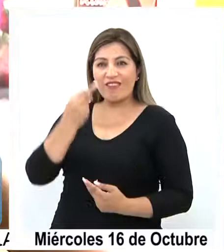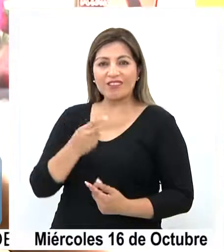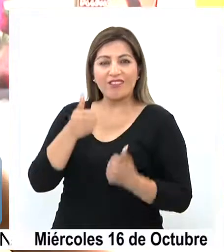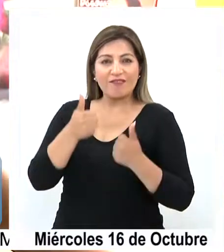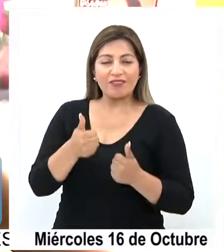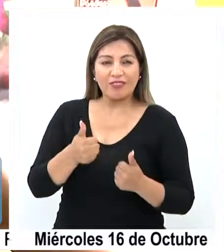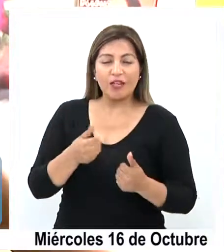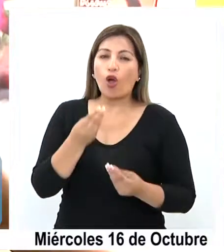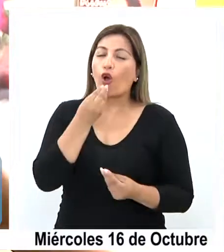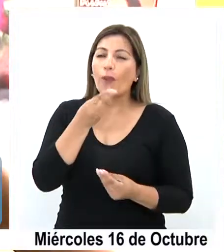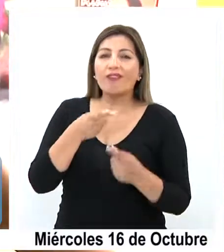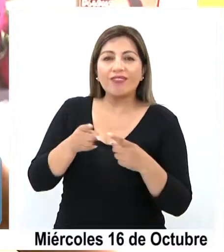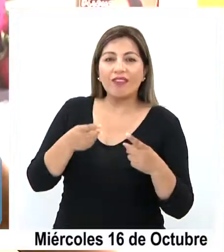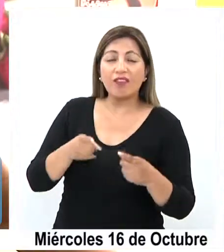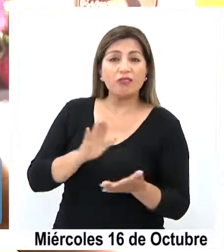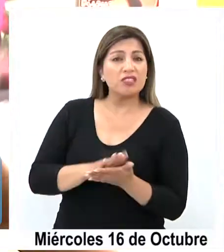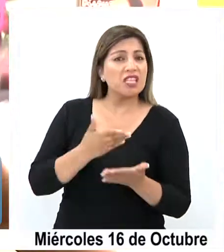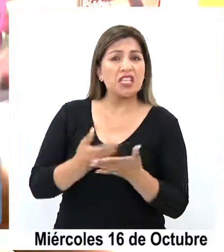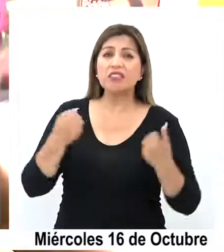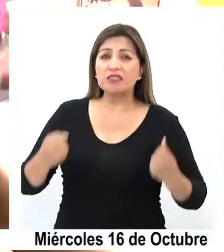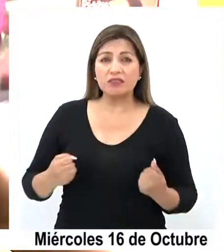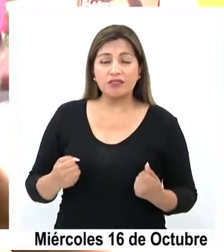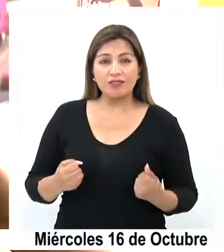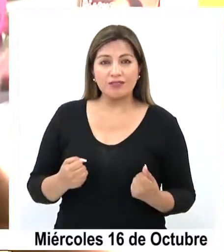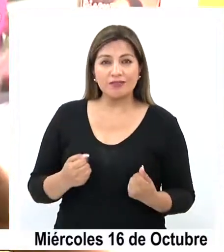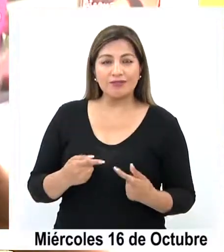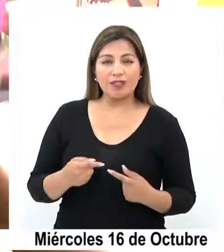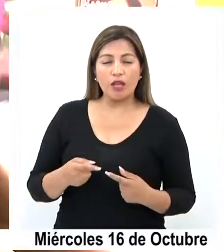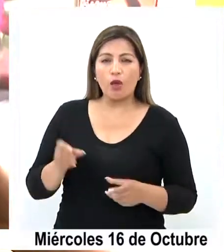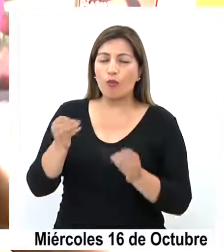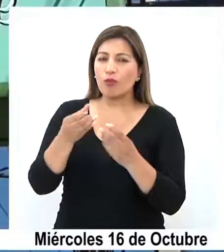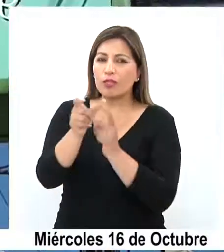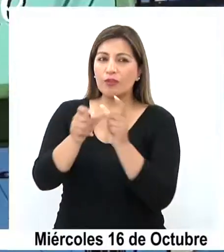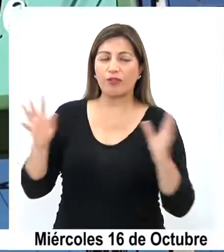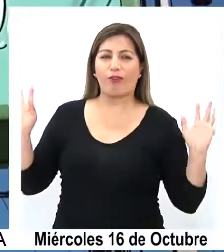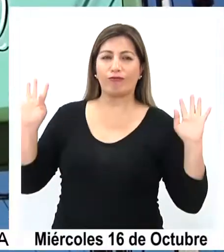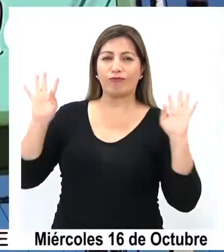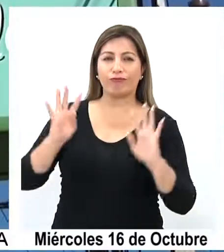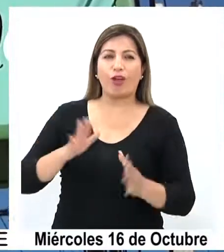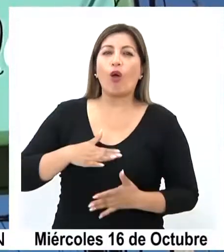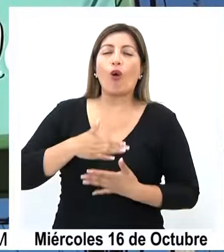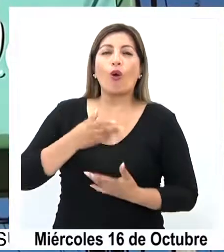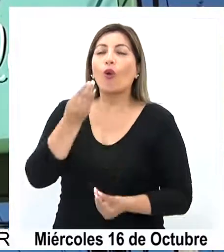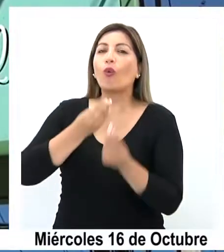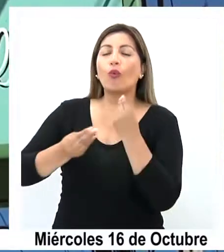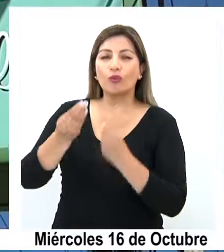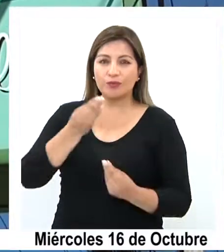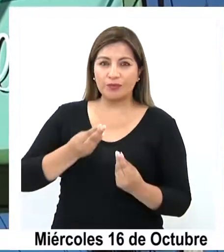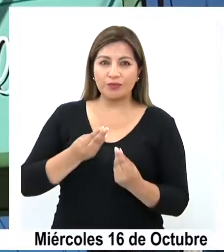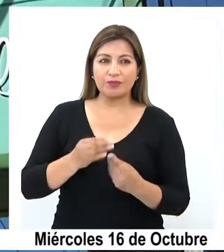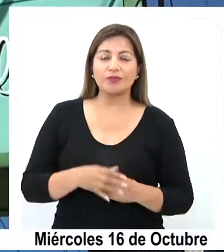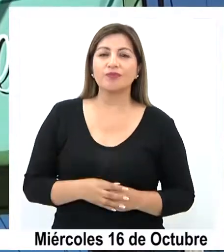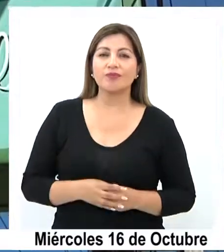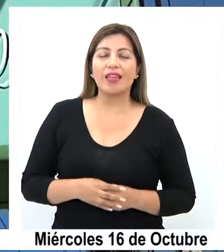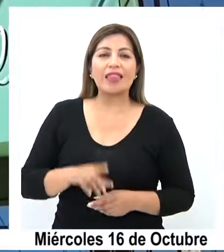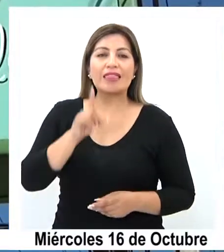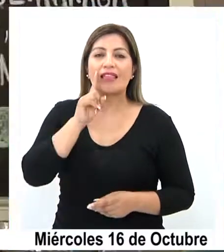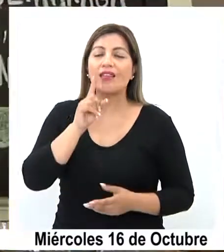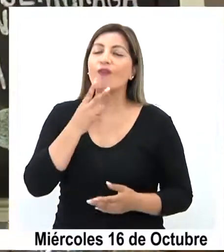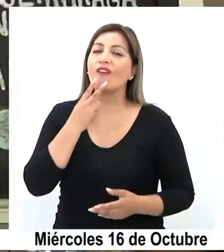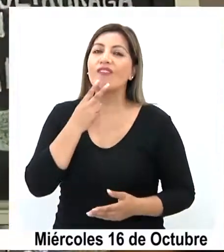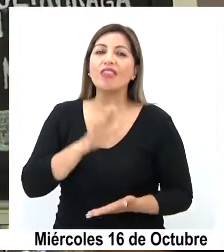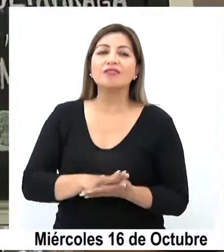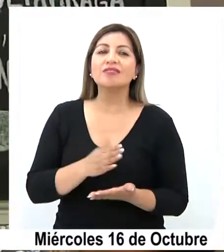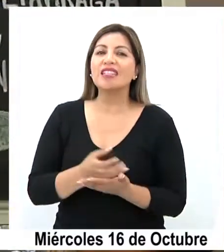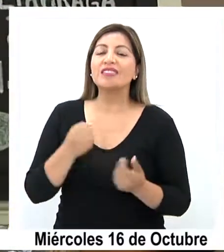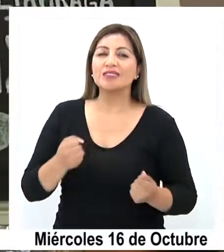comer algo diferente, obviamente es súper sano y entonces viene mucha gente que obviamente se cuida y le gusta obviamente tener una vida